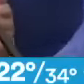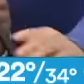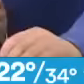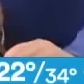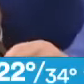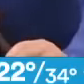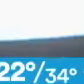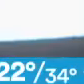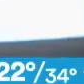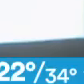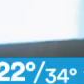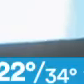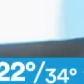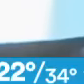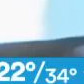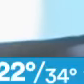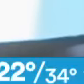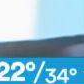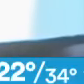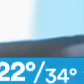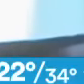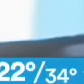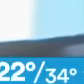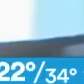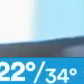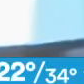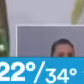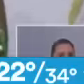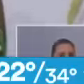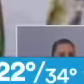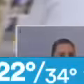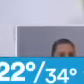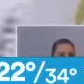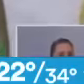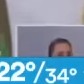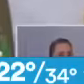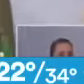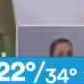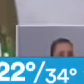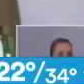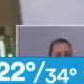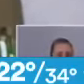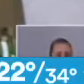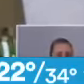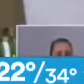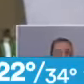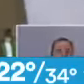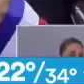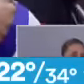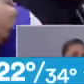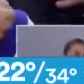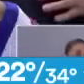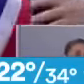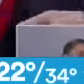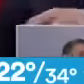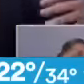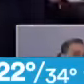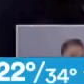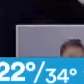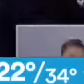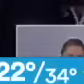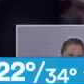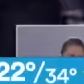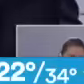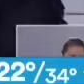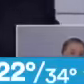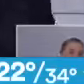a importar mascarillas, ventiladores, medicamentos, oxígeno. Claro. Y eso fue el liderazgo del presidente Piñera.